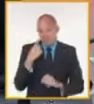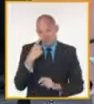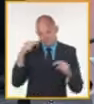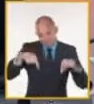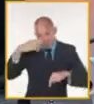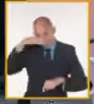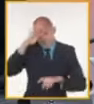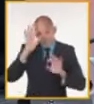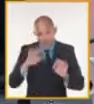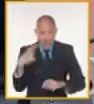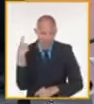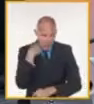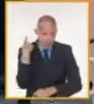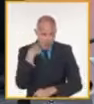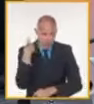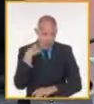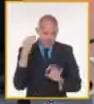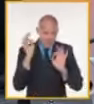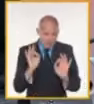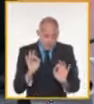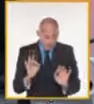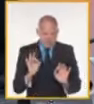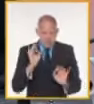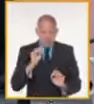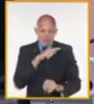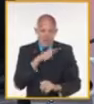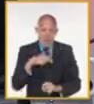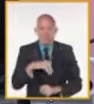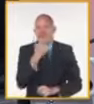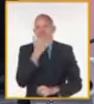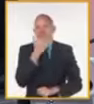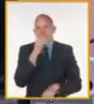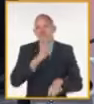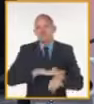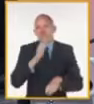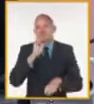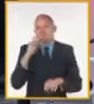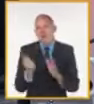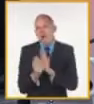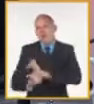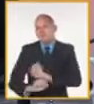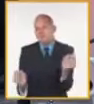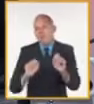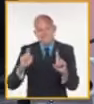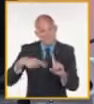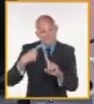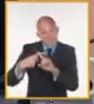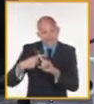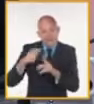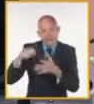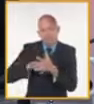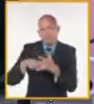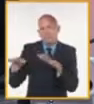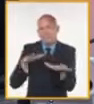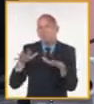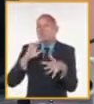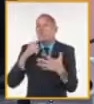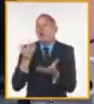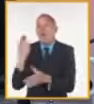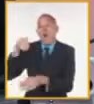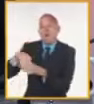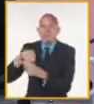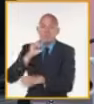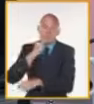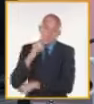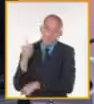actos terroristas en su mayoría organizados financiados y ejecutados desde Estados Unidos Cuba ha tenido que dedicar